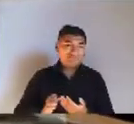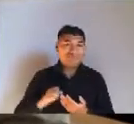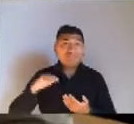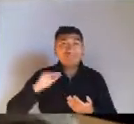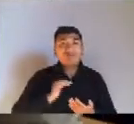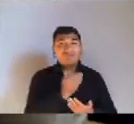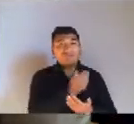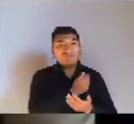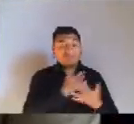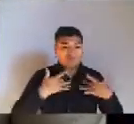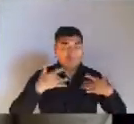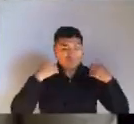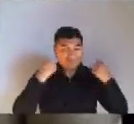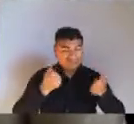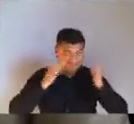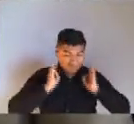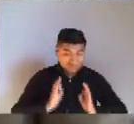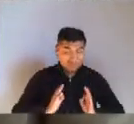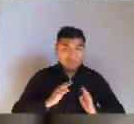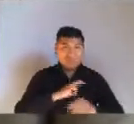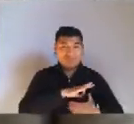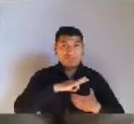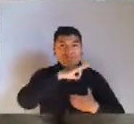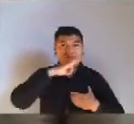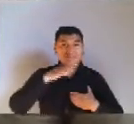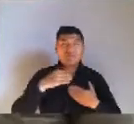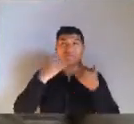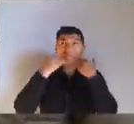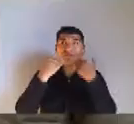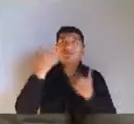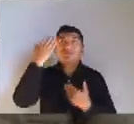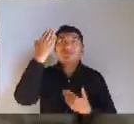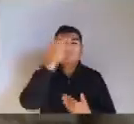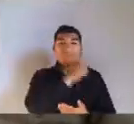por nuestra salud física y espiritual,